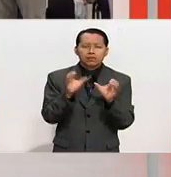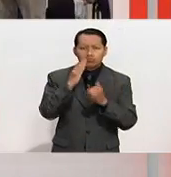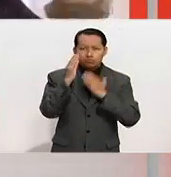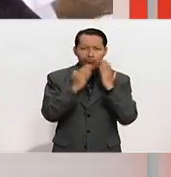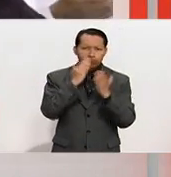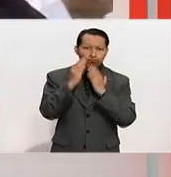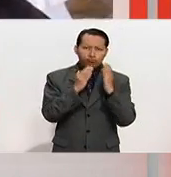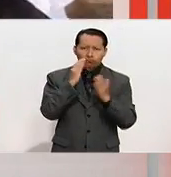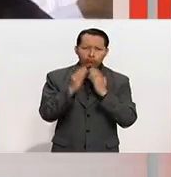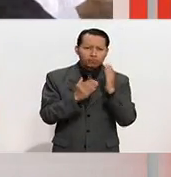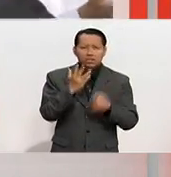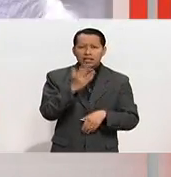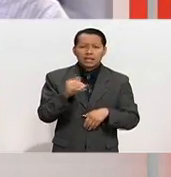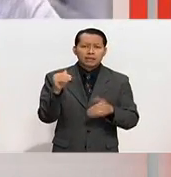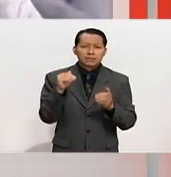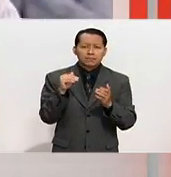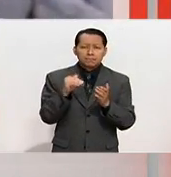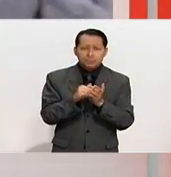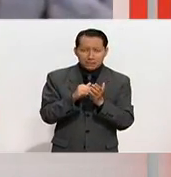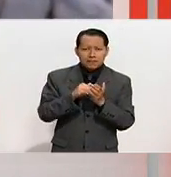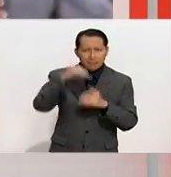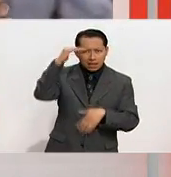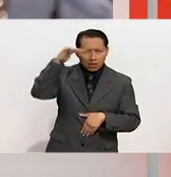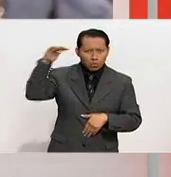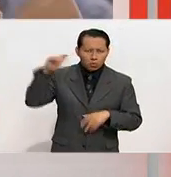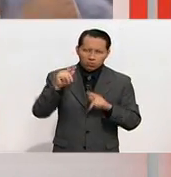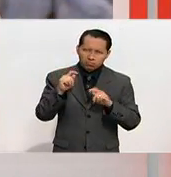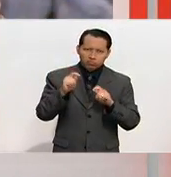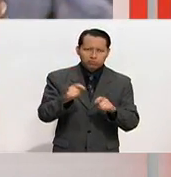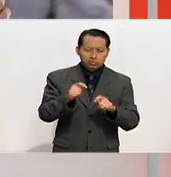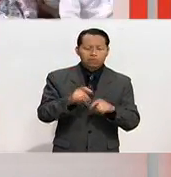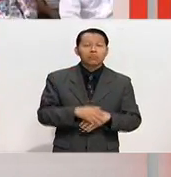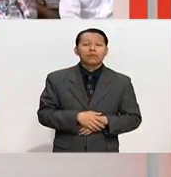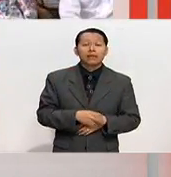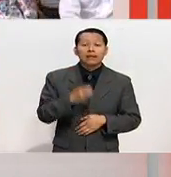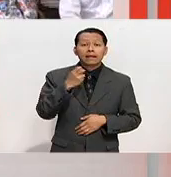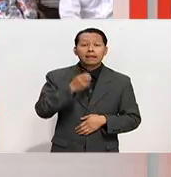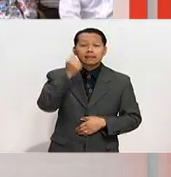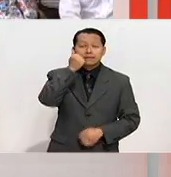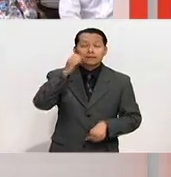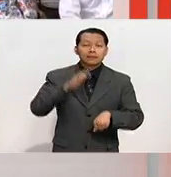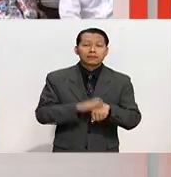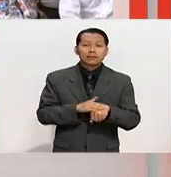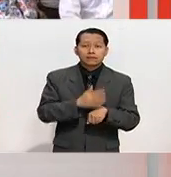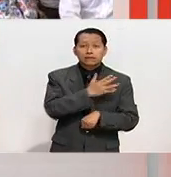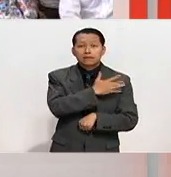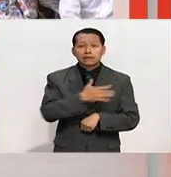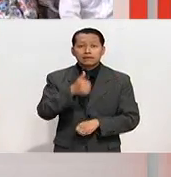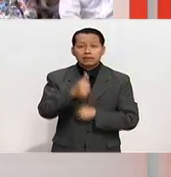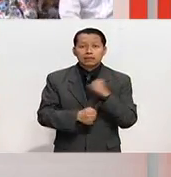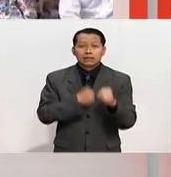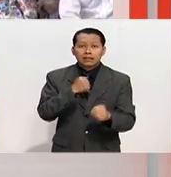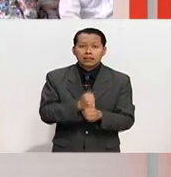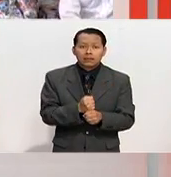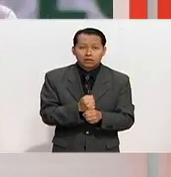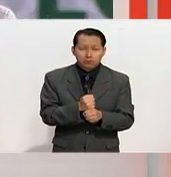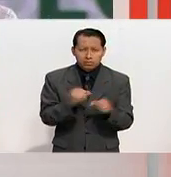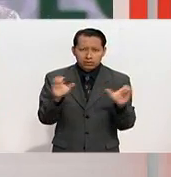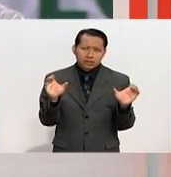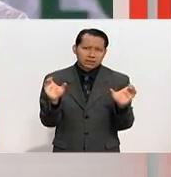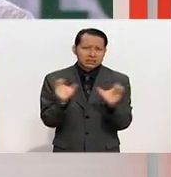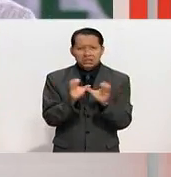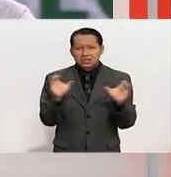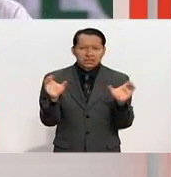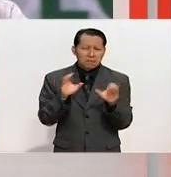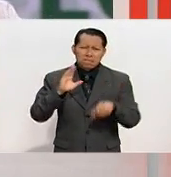estudios a 10,000 adultos. Certificar en esta administración en 6 años lo que se certificó